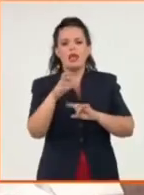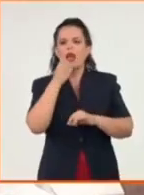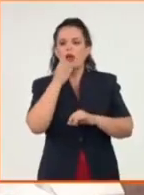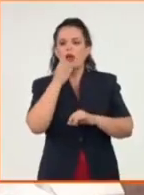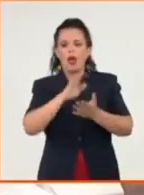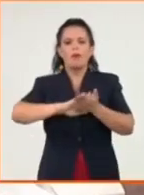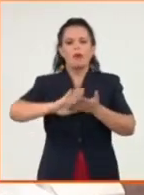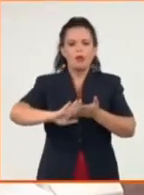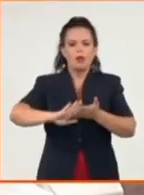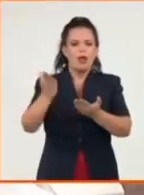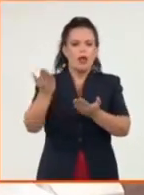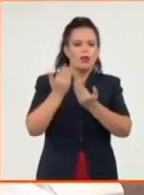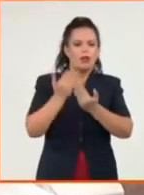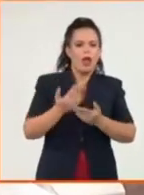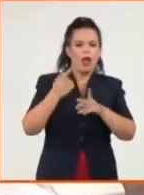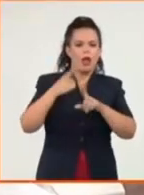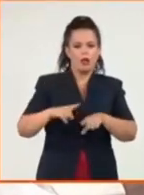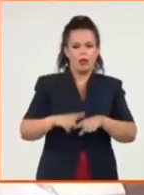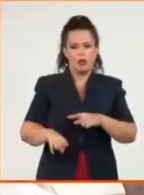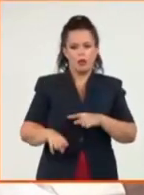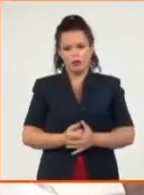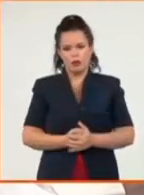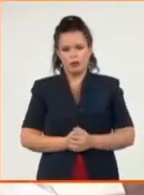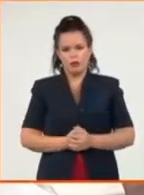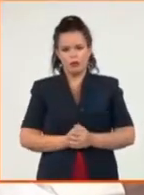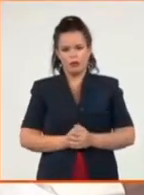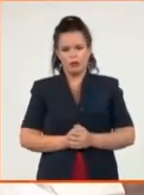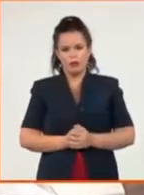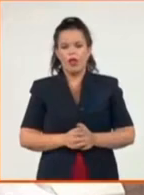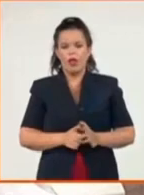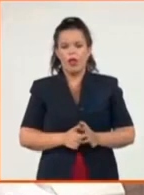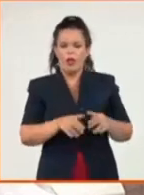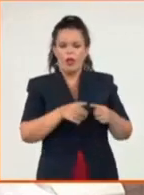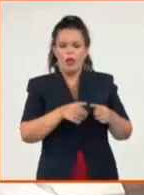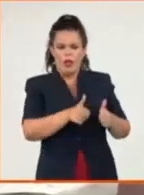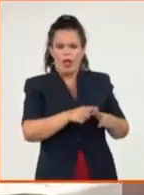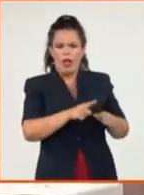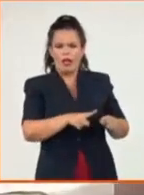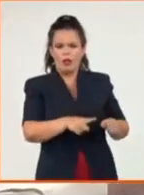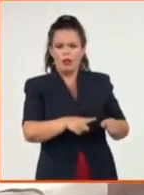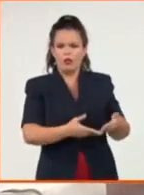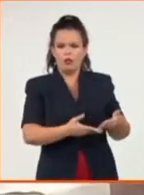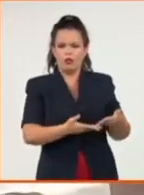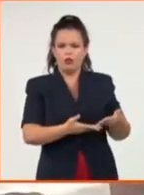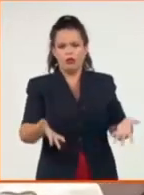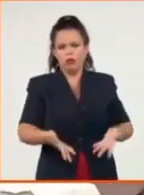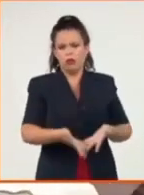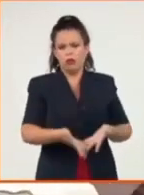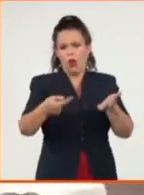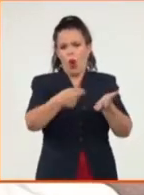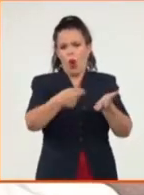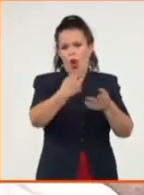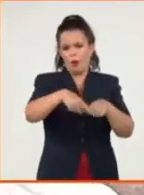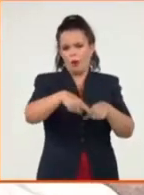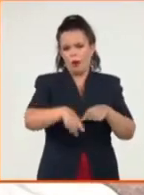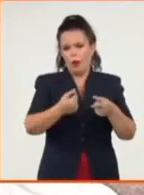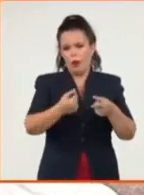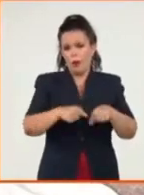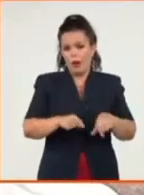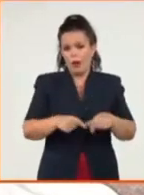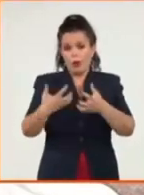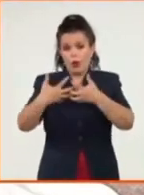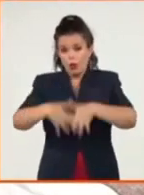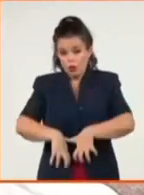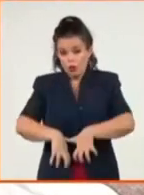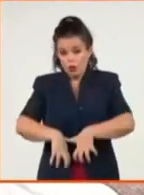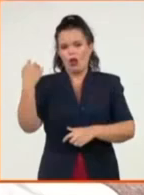el ámbito de la importación de equipos pero a vio en la política también la posibilidad de comenzar la producción nacional y la venta en el